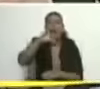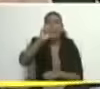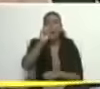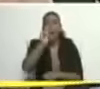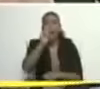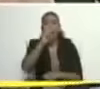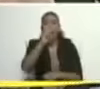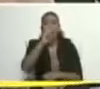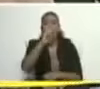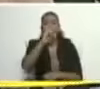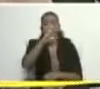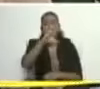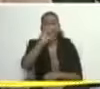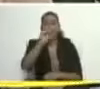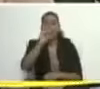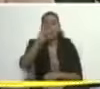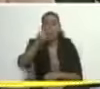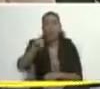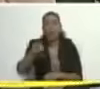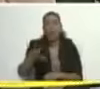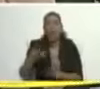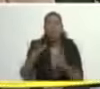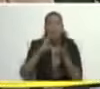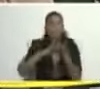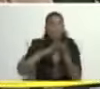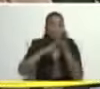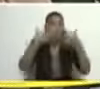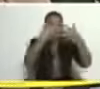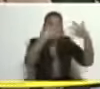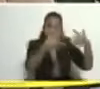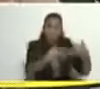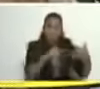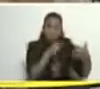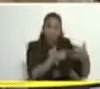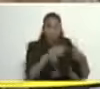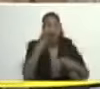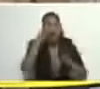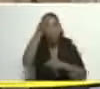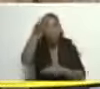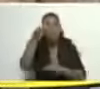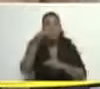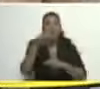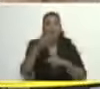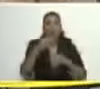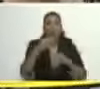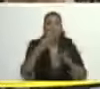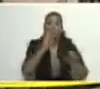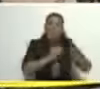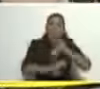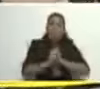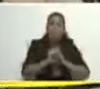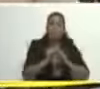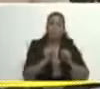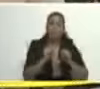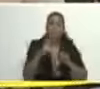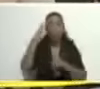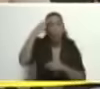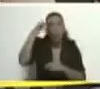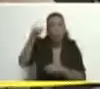There's a UN Security Council resolution. Hay una resolución del Consejo de Seguridad sobre Haití.